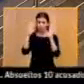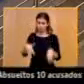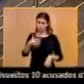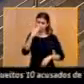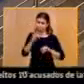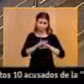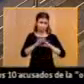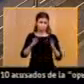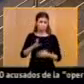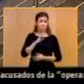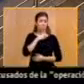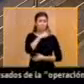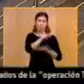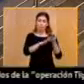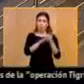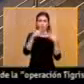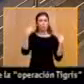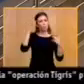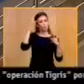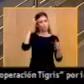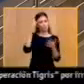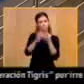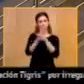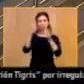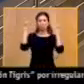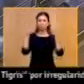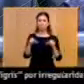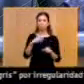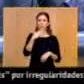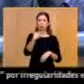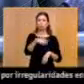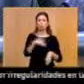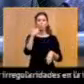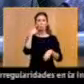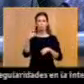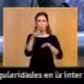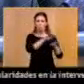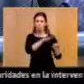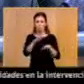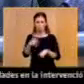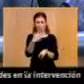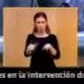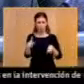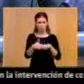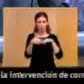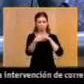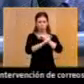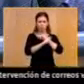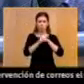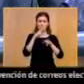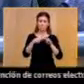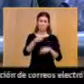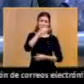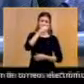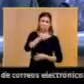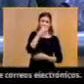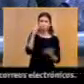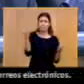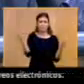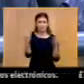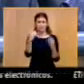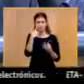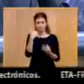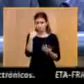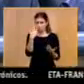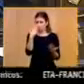ideologizado, señor presidente, además la crisis con consignas partidarias. Ha recurrido a una estrategia dialéctica refugiándose en